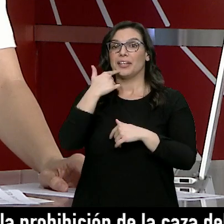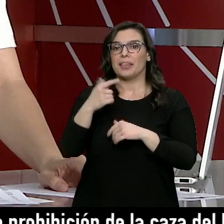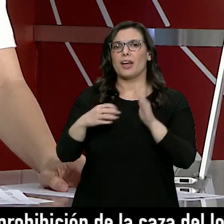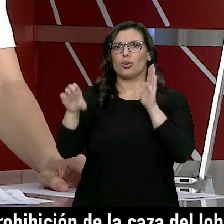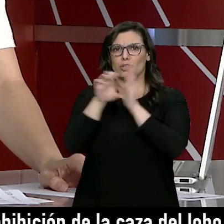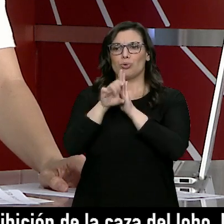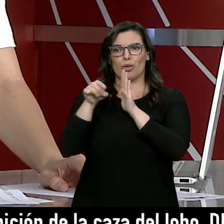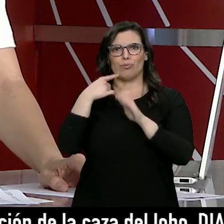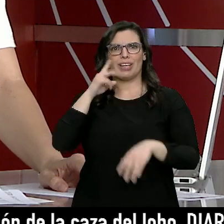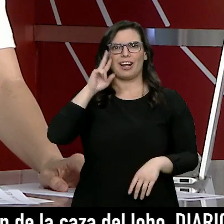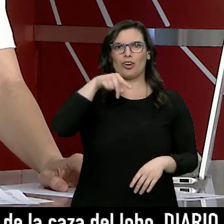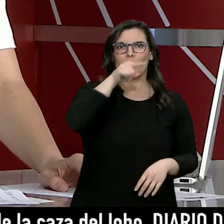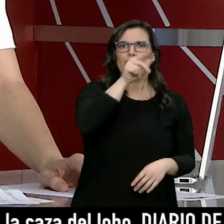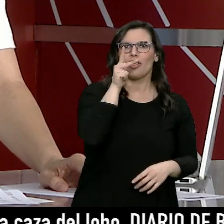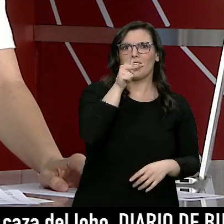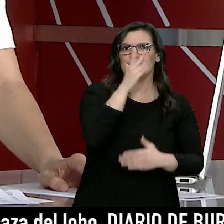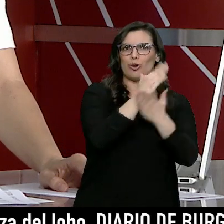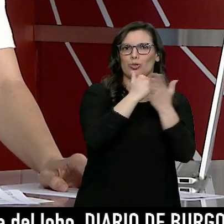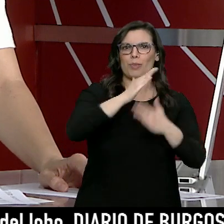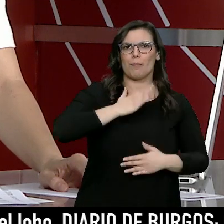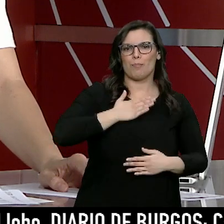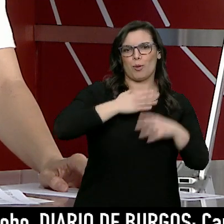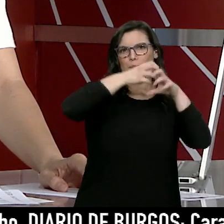le reconoce el derecho a ser una autonomía.